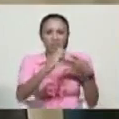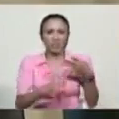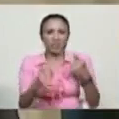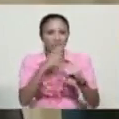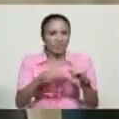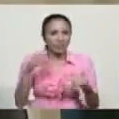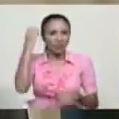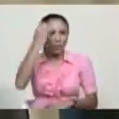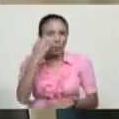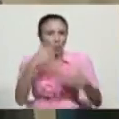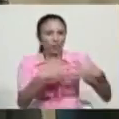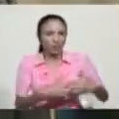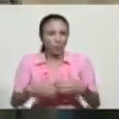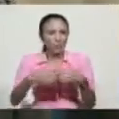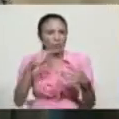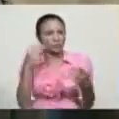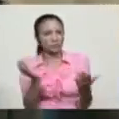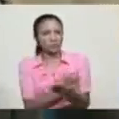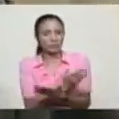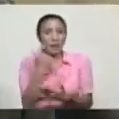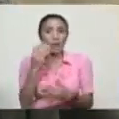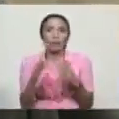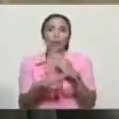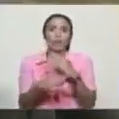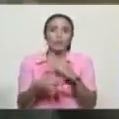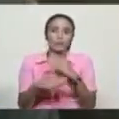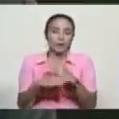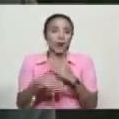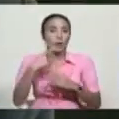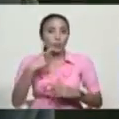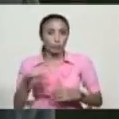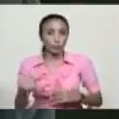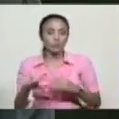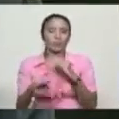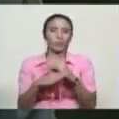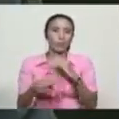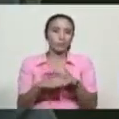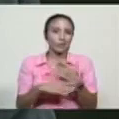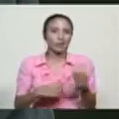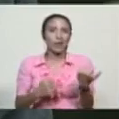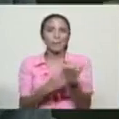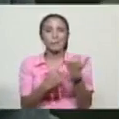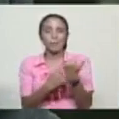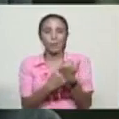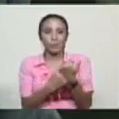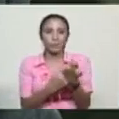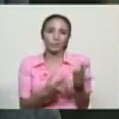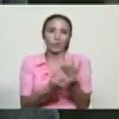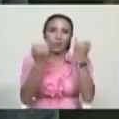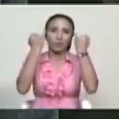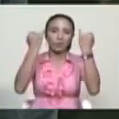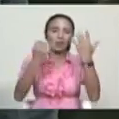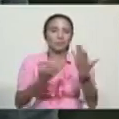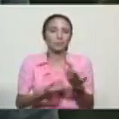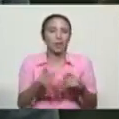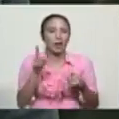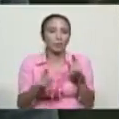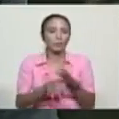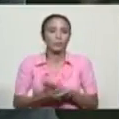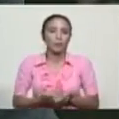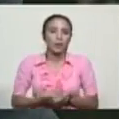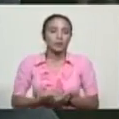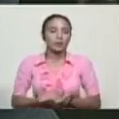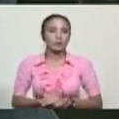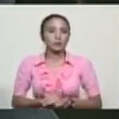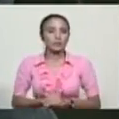europeos, Estados Unidos y aún de Rusia y demás. Esta es la idea. Y por eso estos cursos que